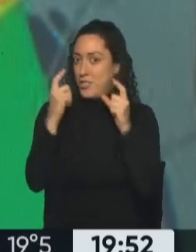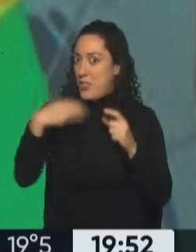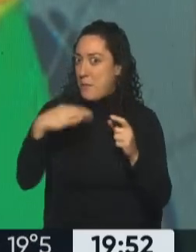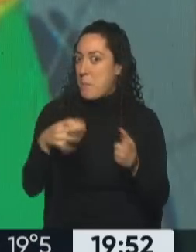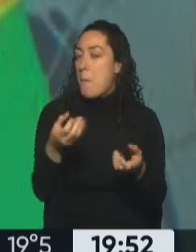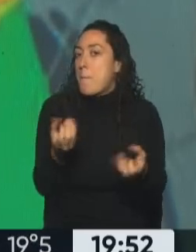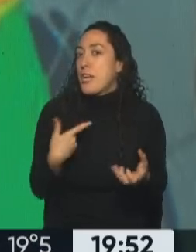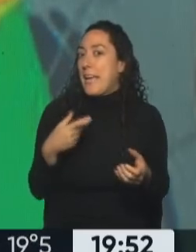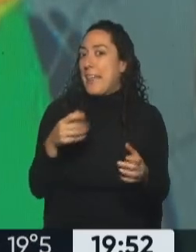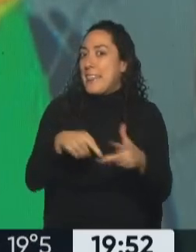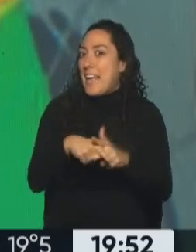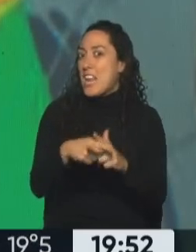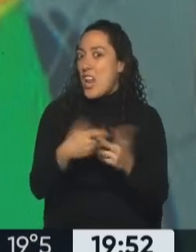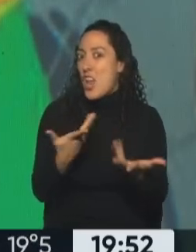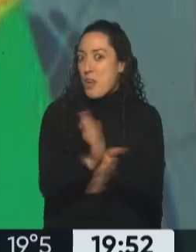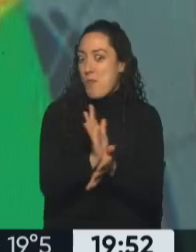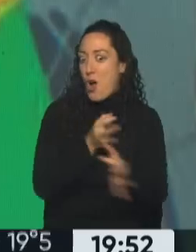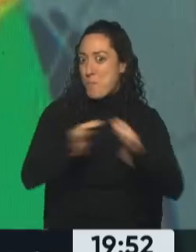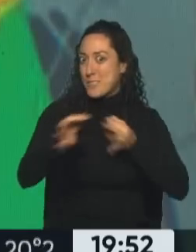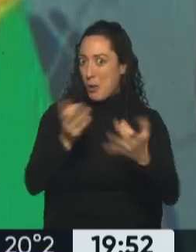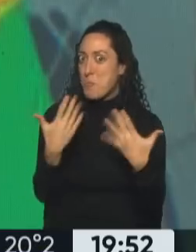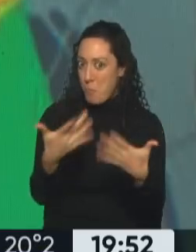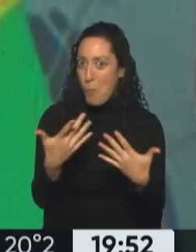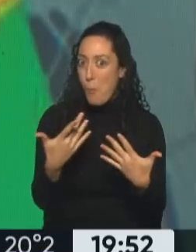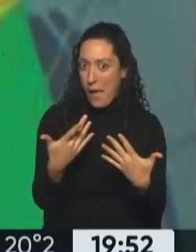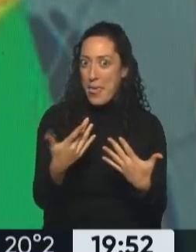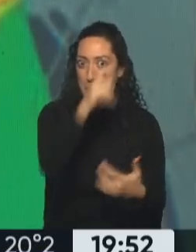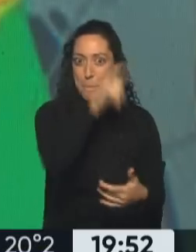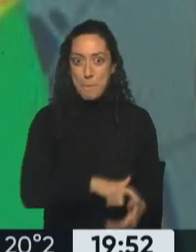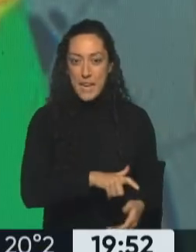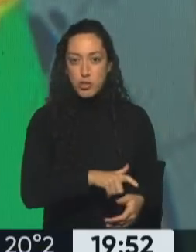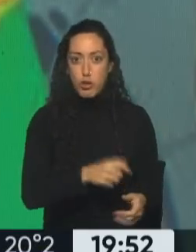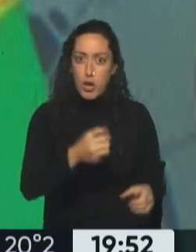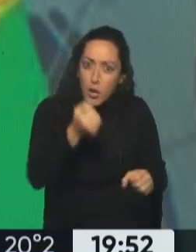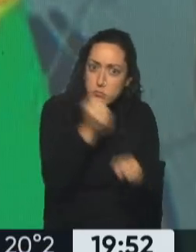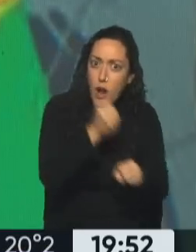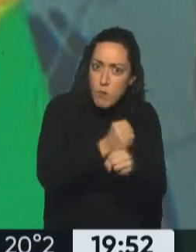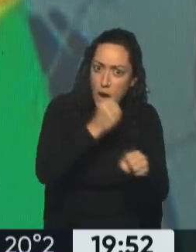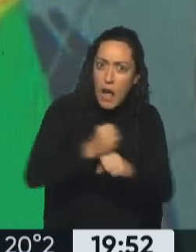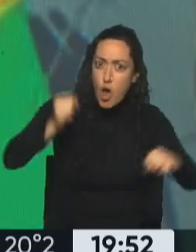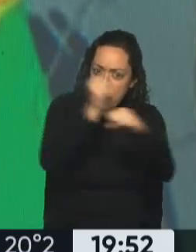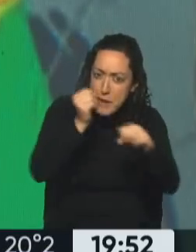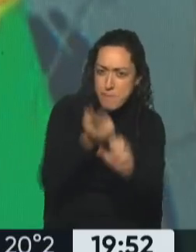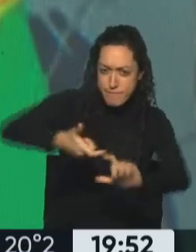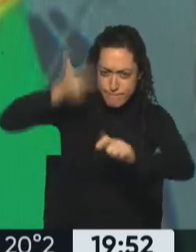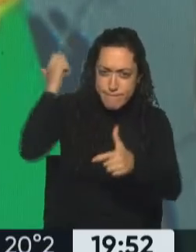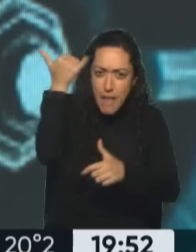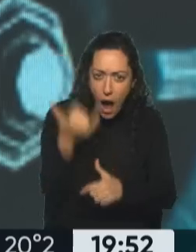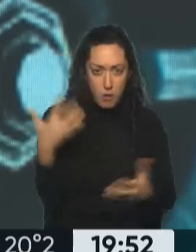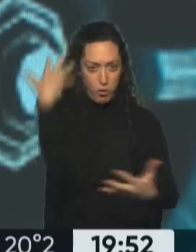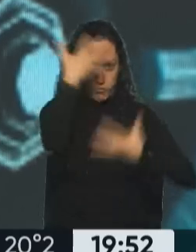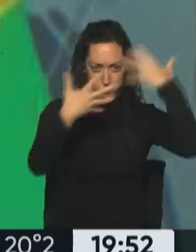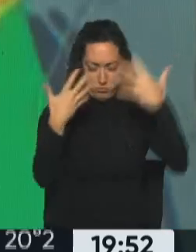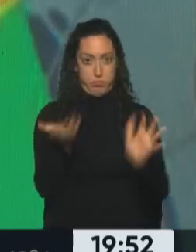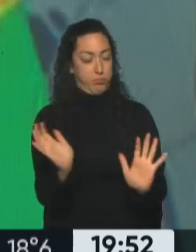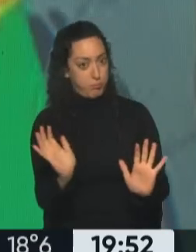de conversación están llegando a lugares donde alguien, un ingeniero con muchos años de experiencia, claro, por eso se puede la noticia, confundir. ¿No?